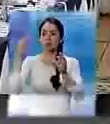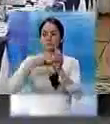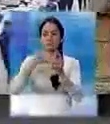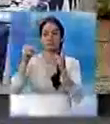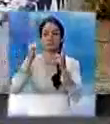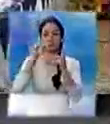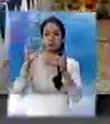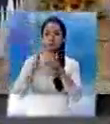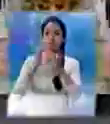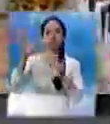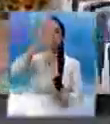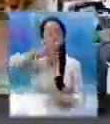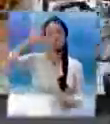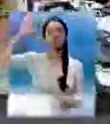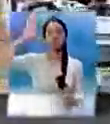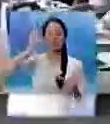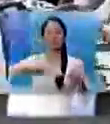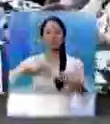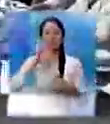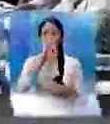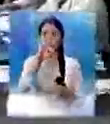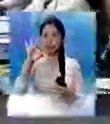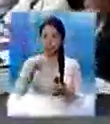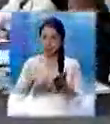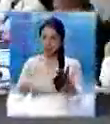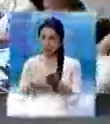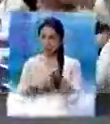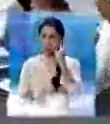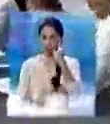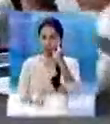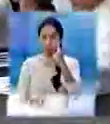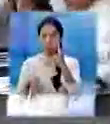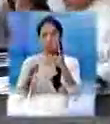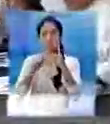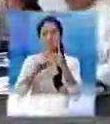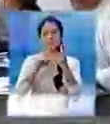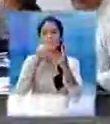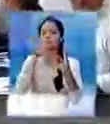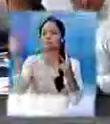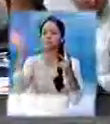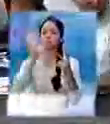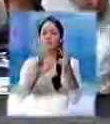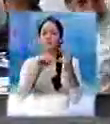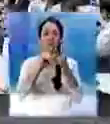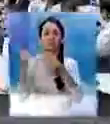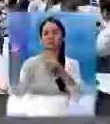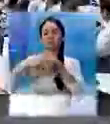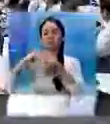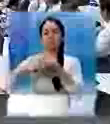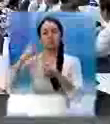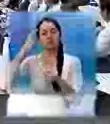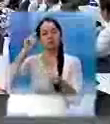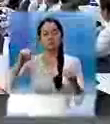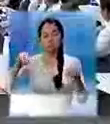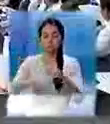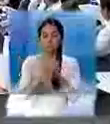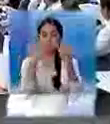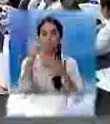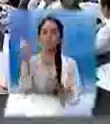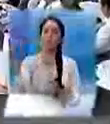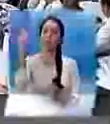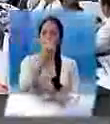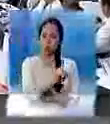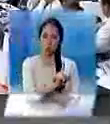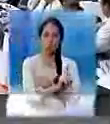por unanimidad, con 33 votos a favor. La dinámica de votación para elegir a la nómina de participantes fue por la mañana de uno en